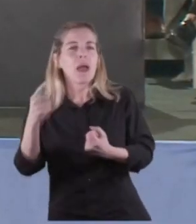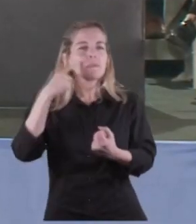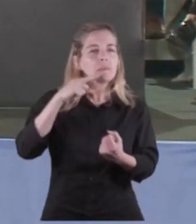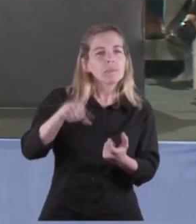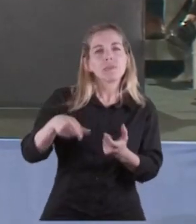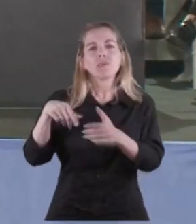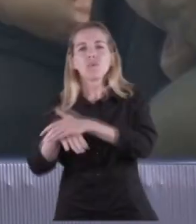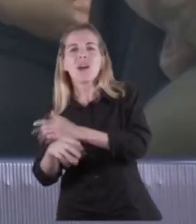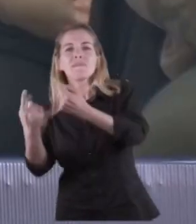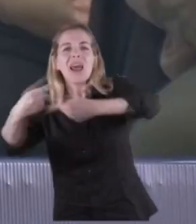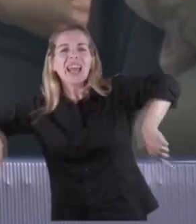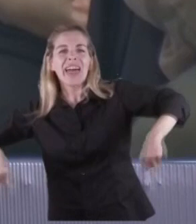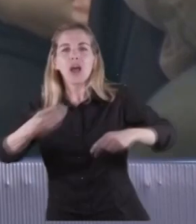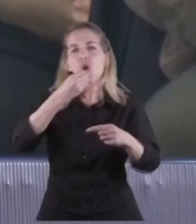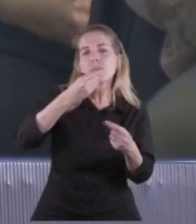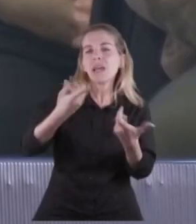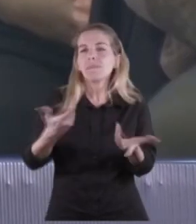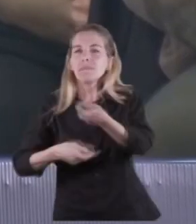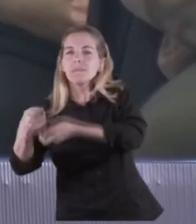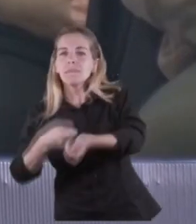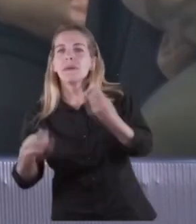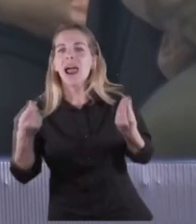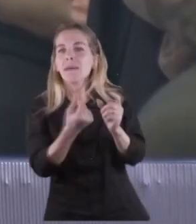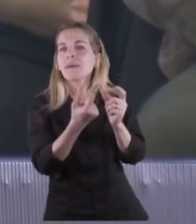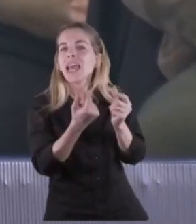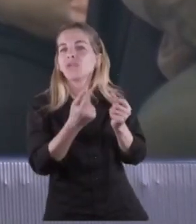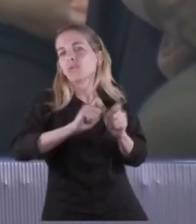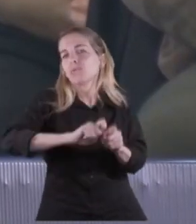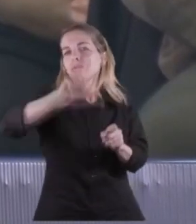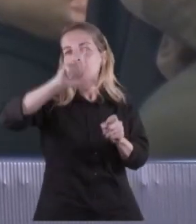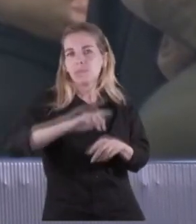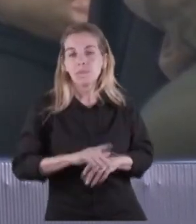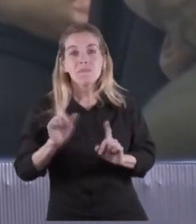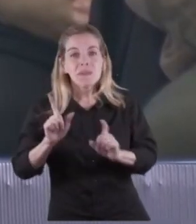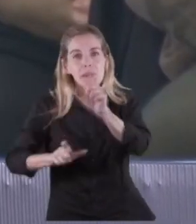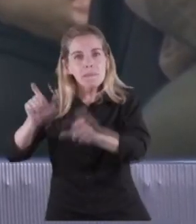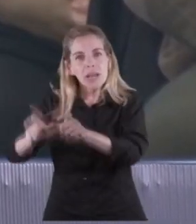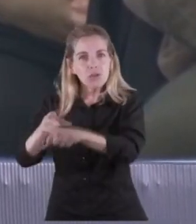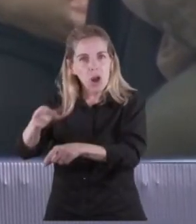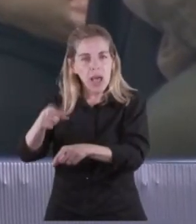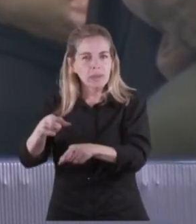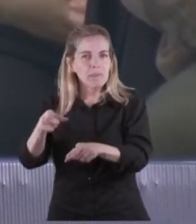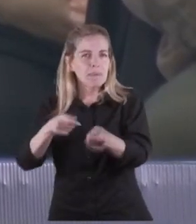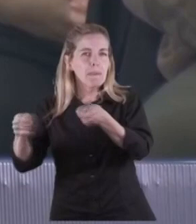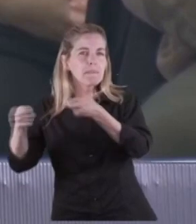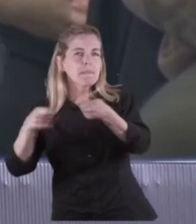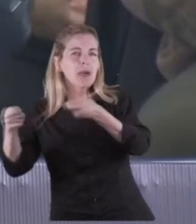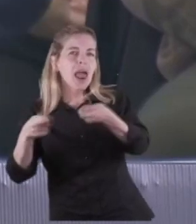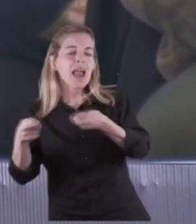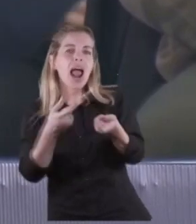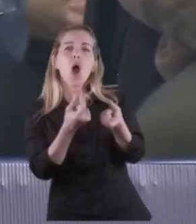mercaderías especulando con que los precios suban. Son los que manipulan los precios